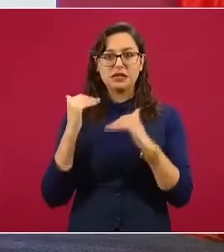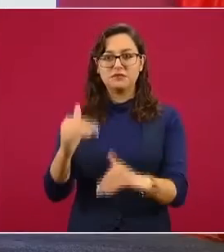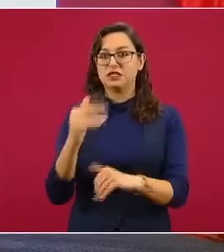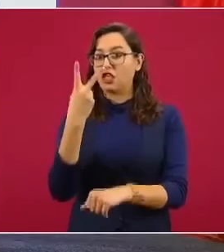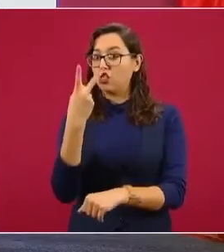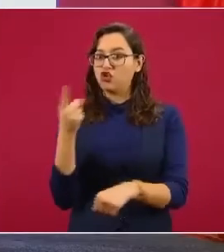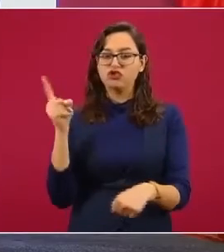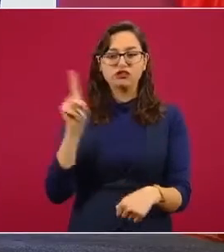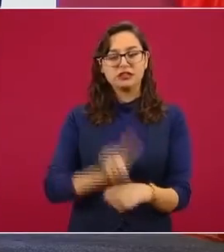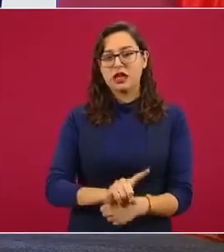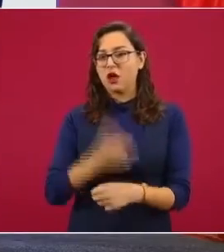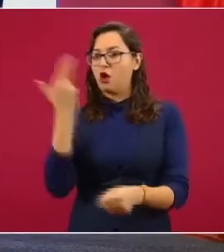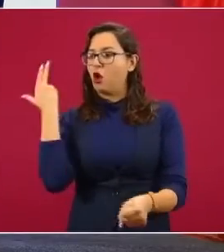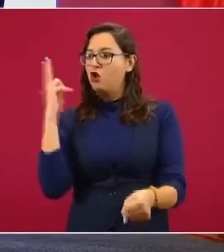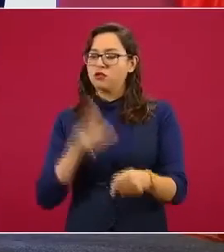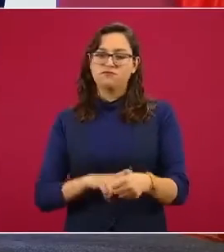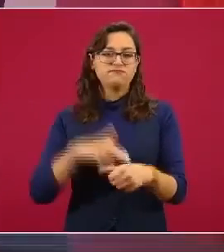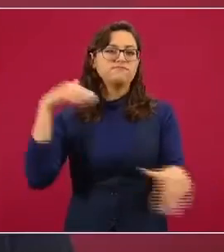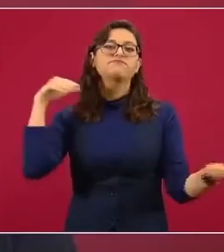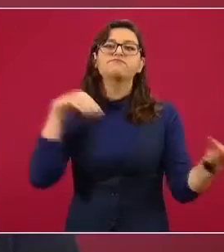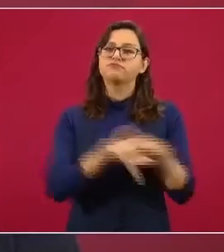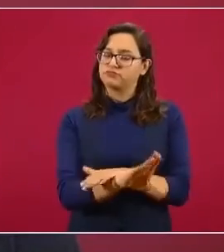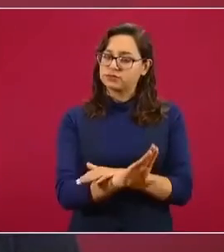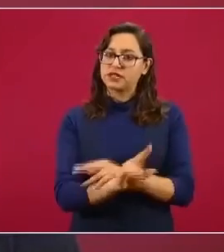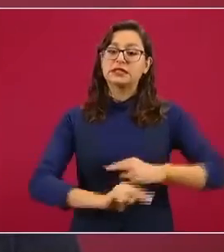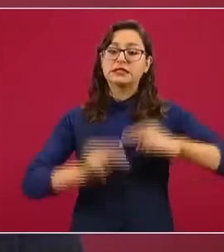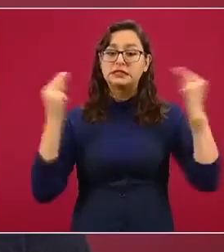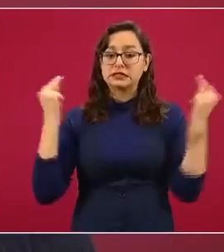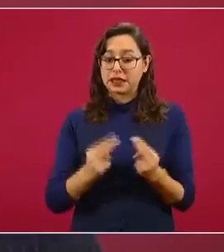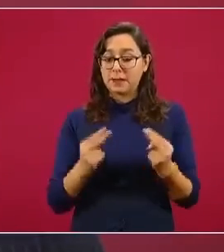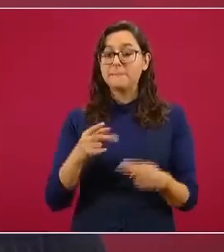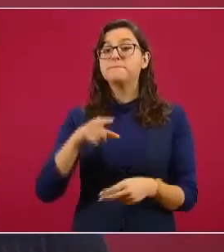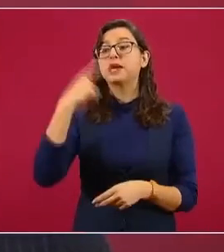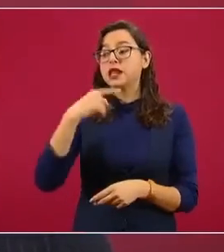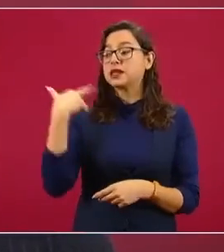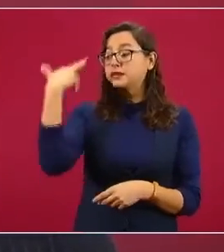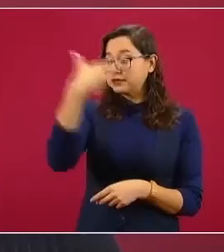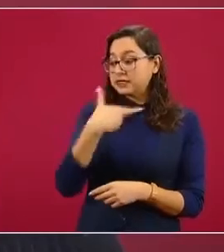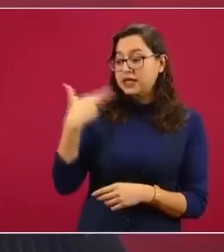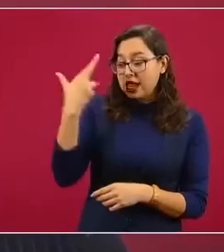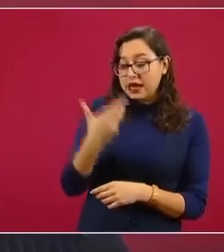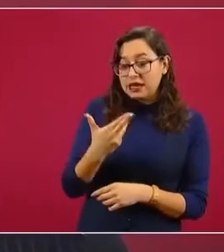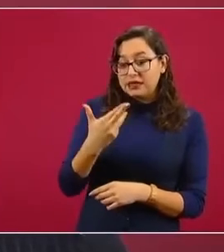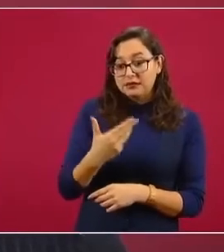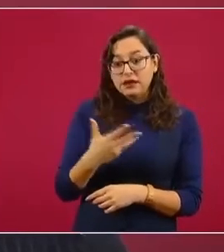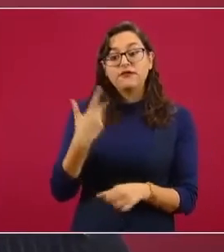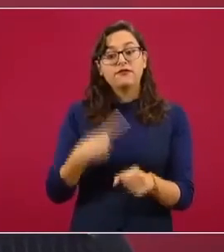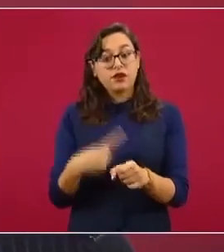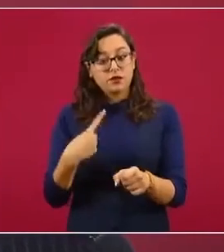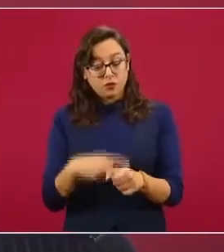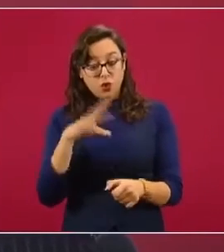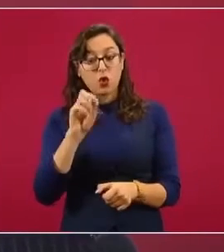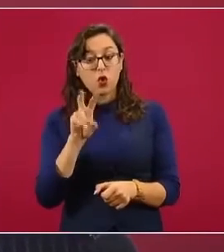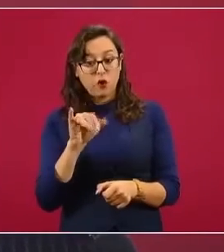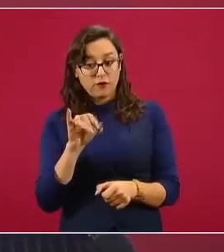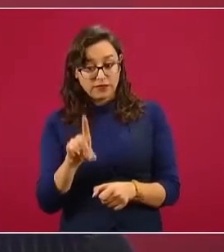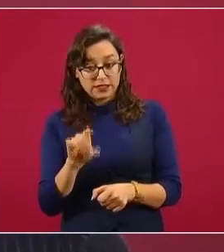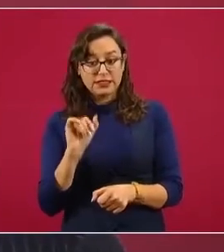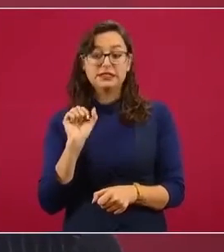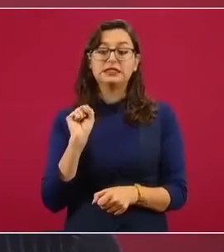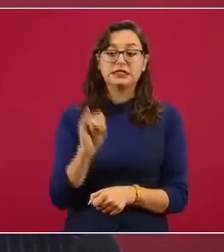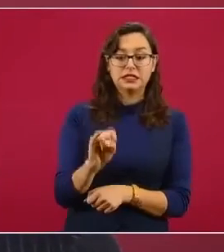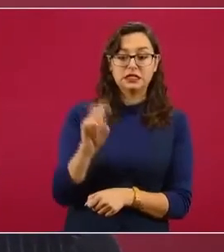se valorará si están presentando las complicaciones de COVID y se actuará como corresponde, posiblemente